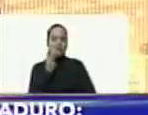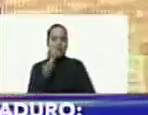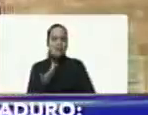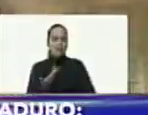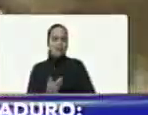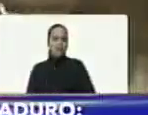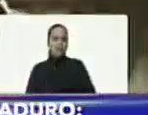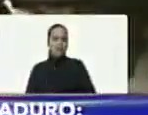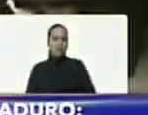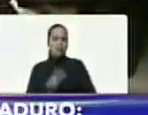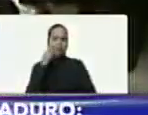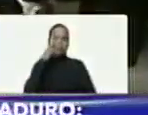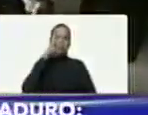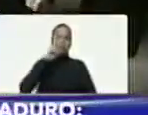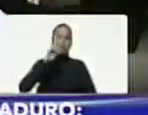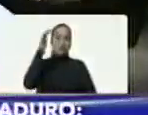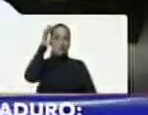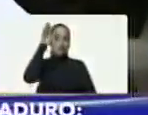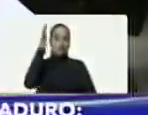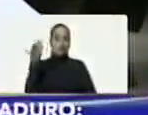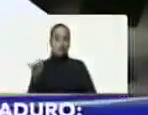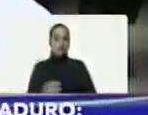lo visualizó como profeta.